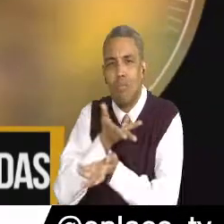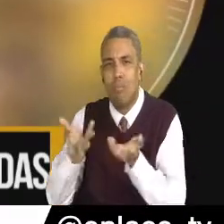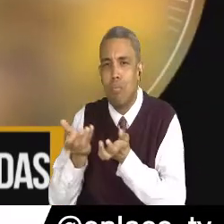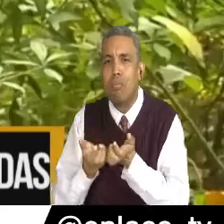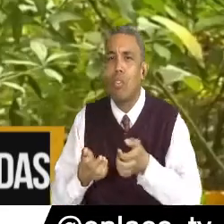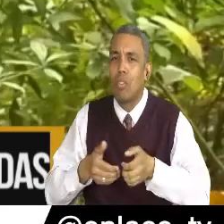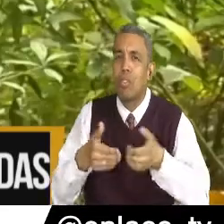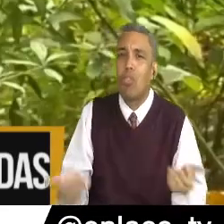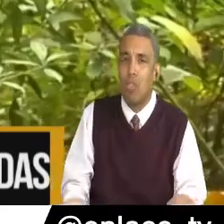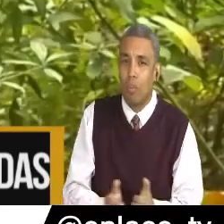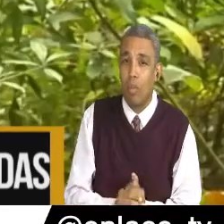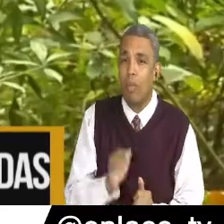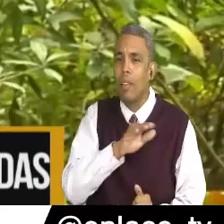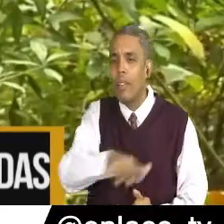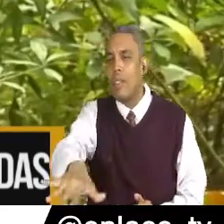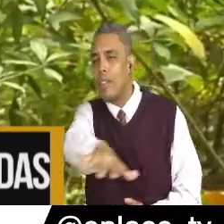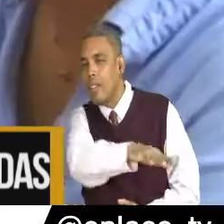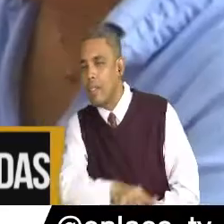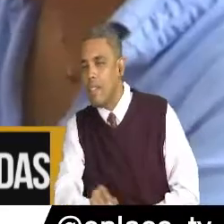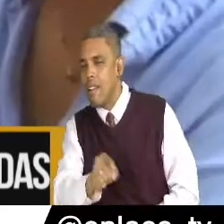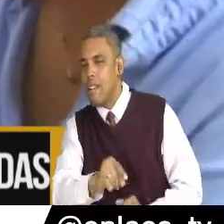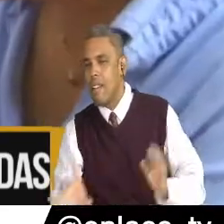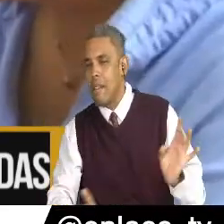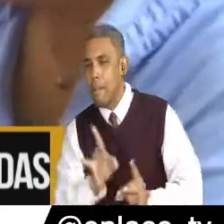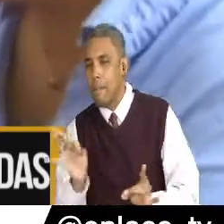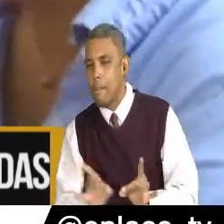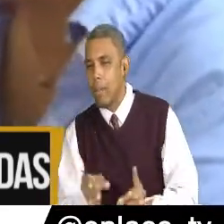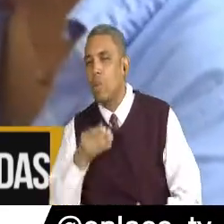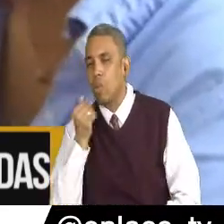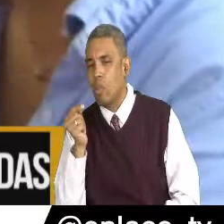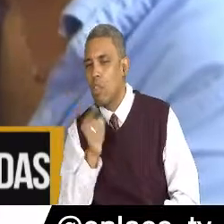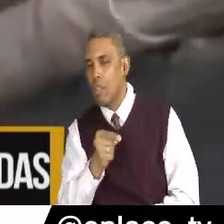áreas prioritarias para su conservación en la región.